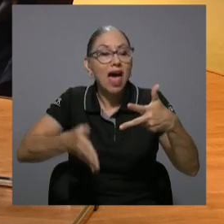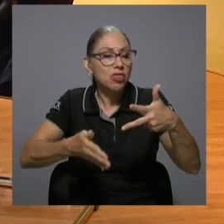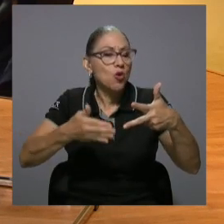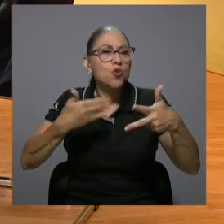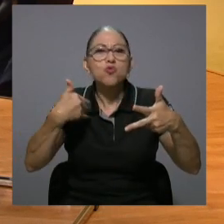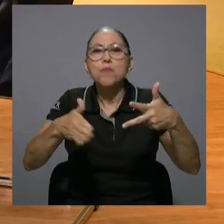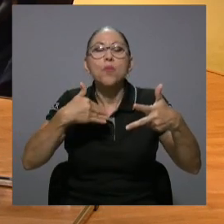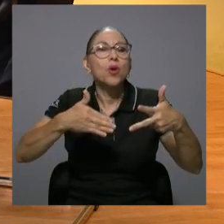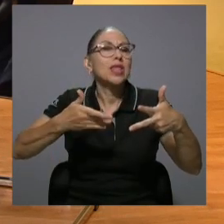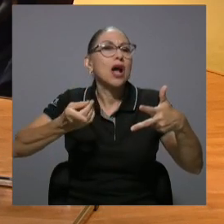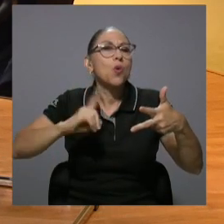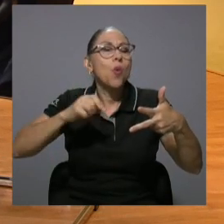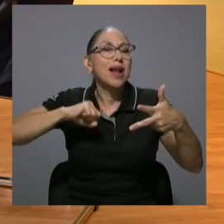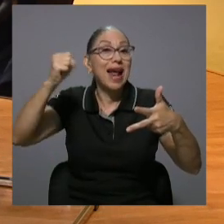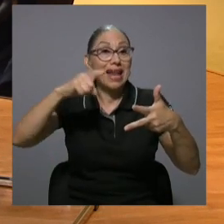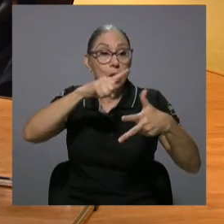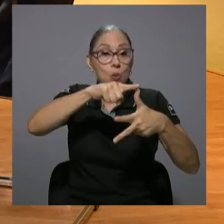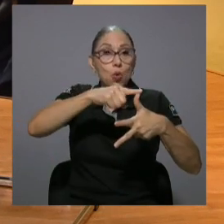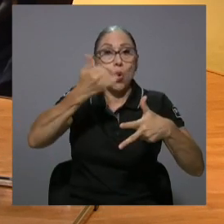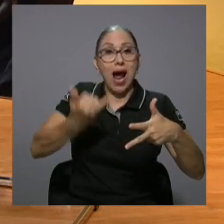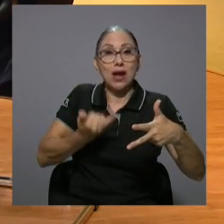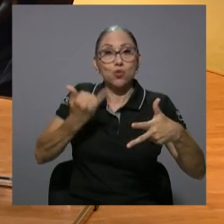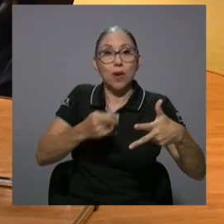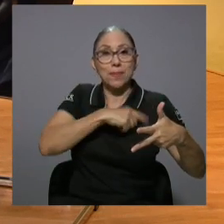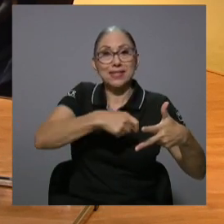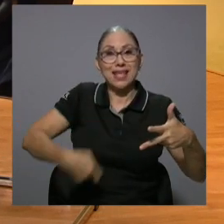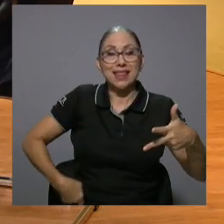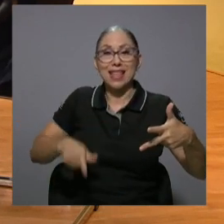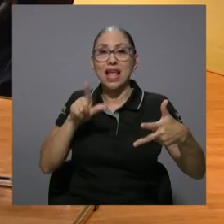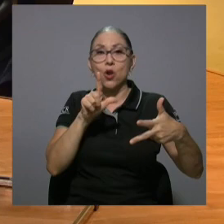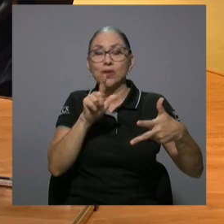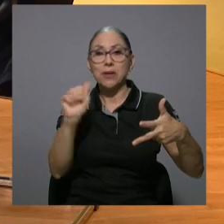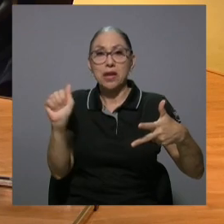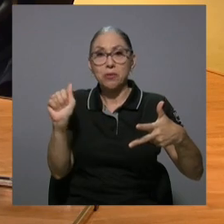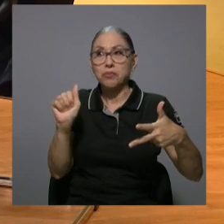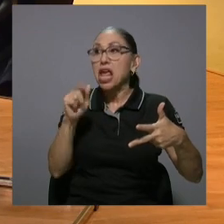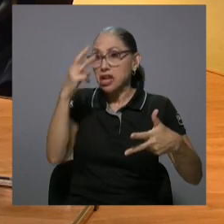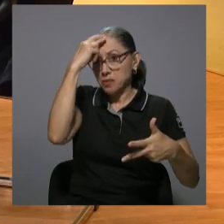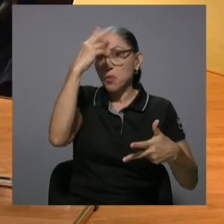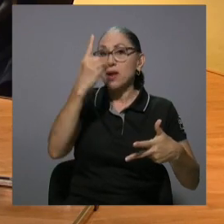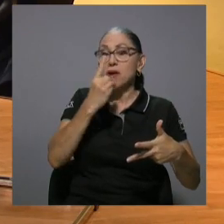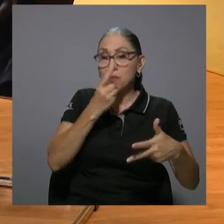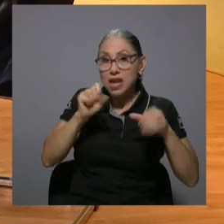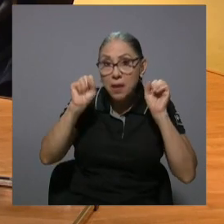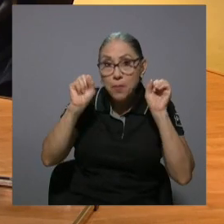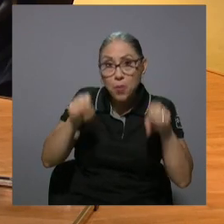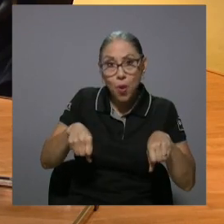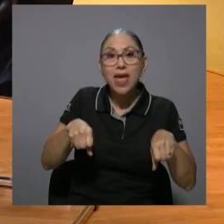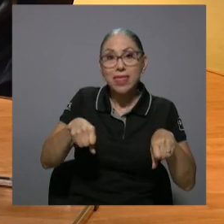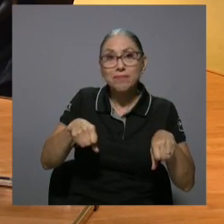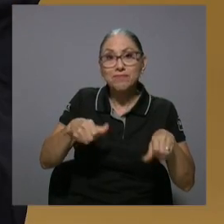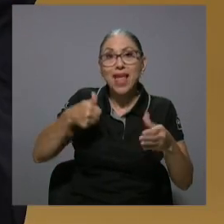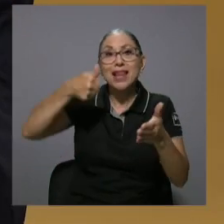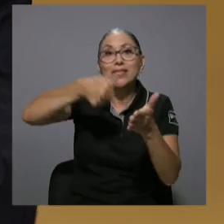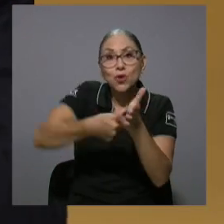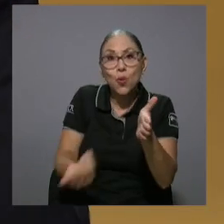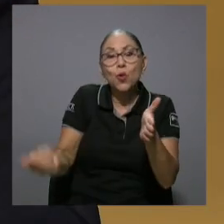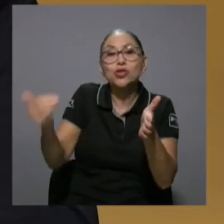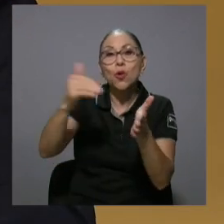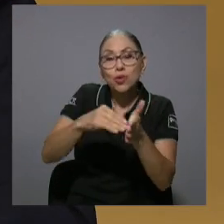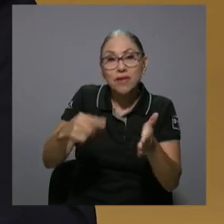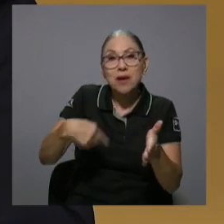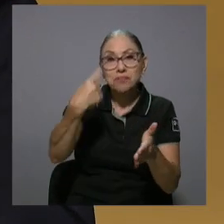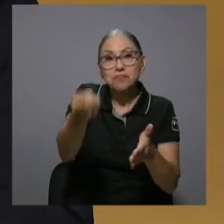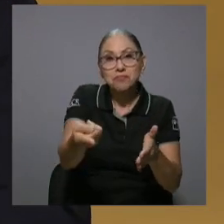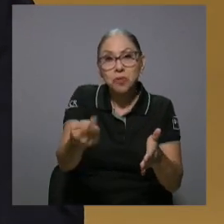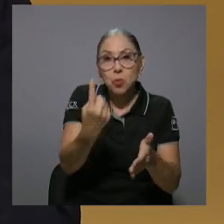el actual presidente, Luis Abinader. En República Dominicana la reelección consecutiva por un periodo existe, que